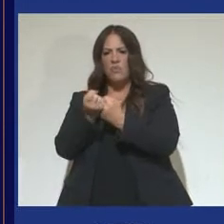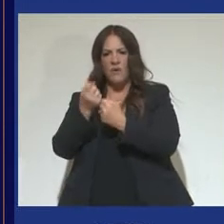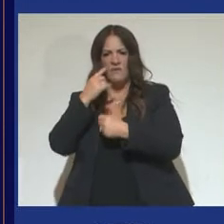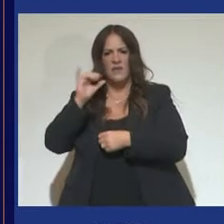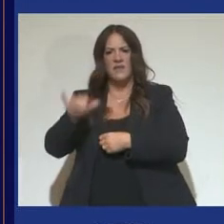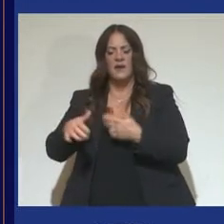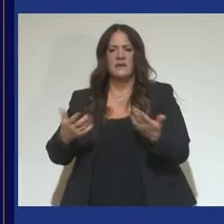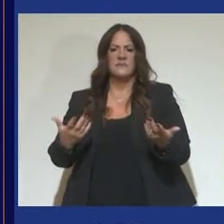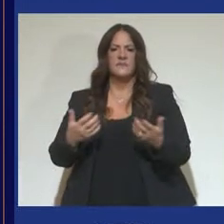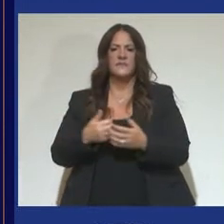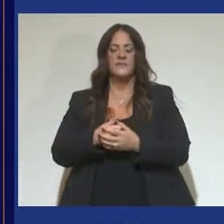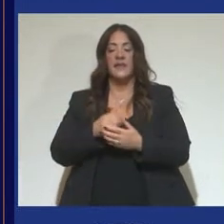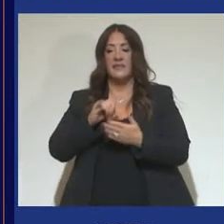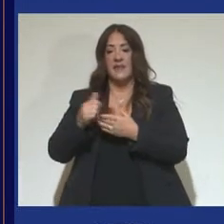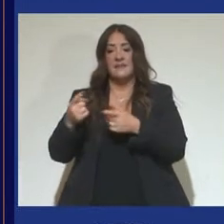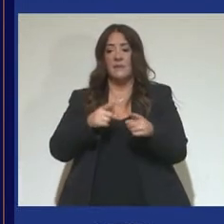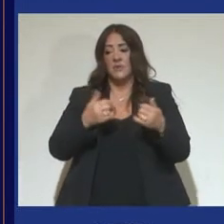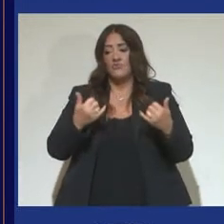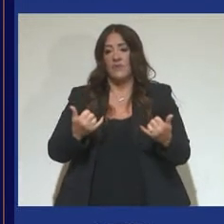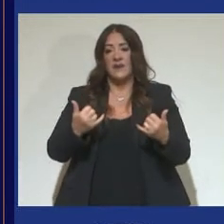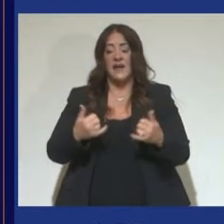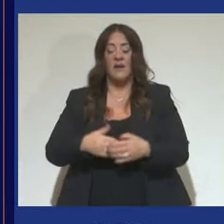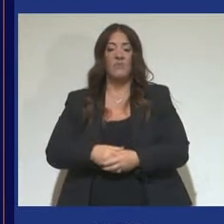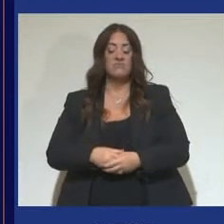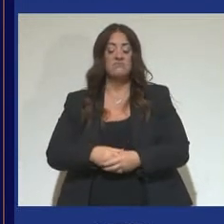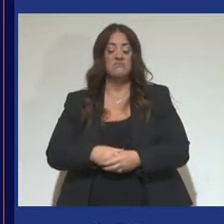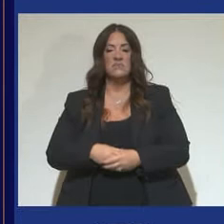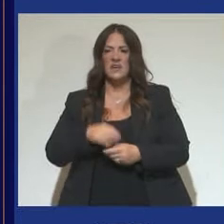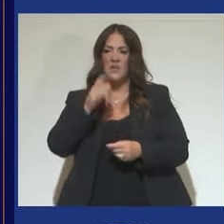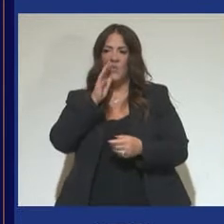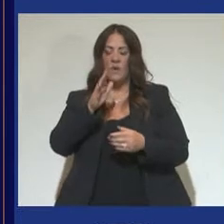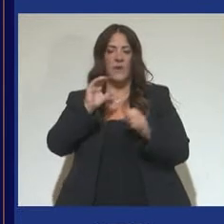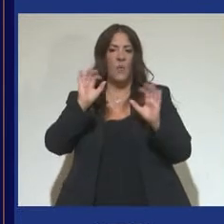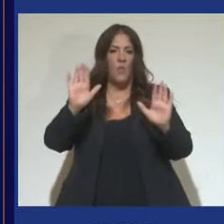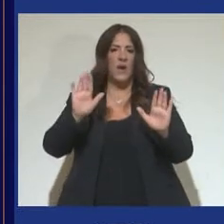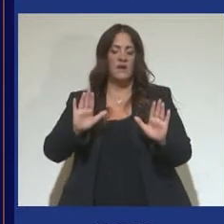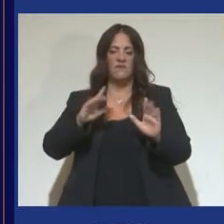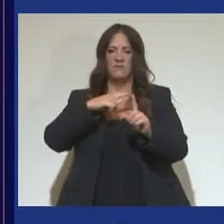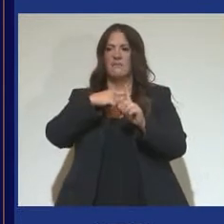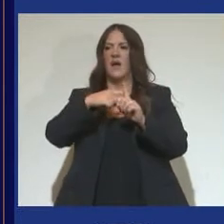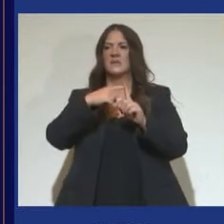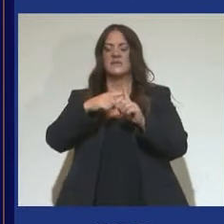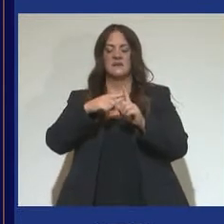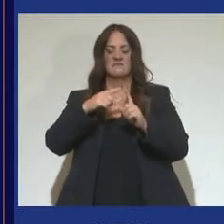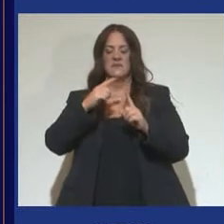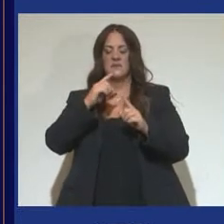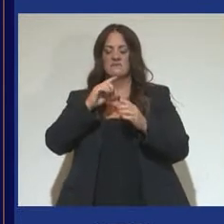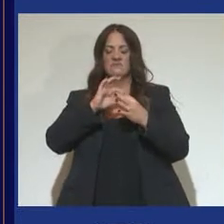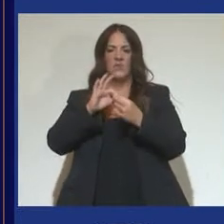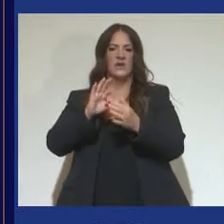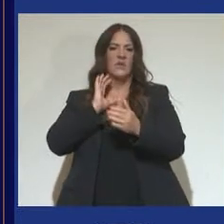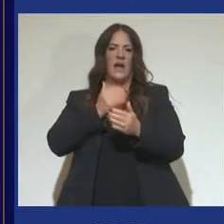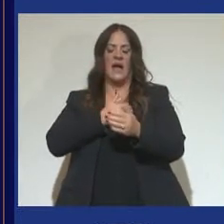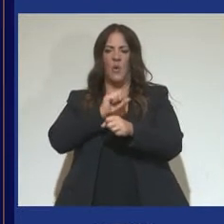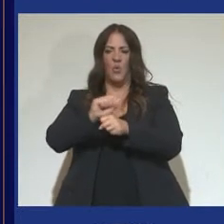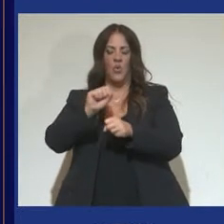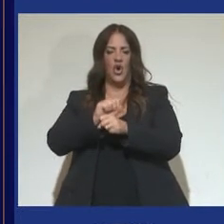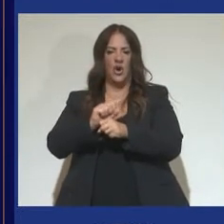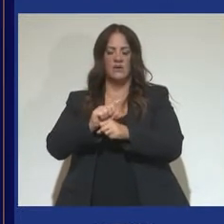eso también está pasando en tiempo real y será ventajoso para nuestros esfuerzos colectivos